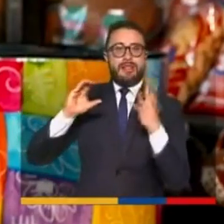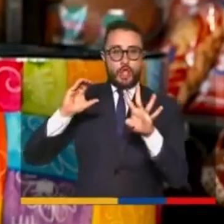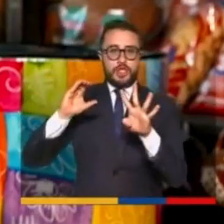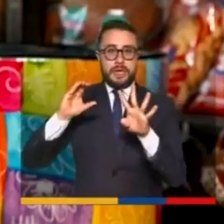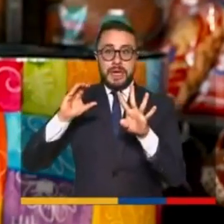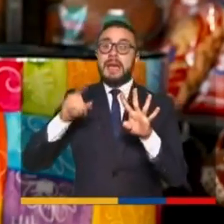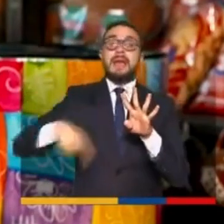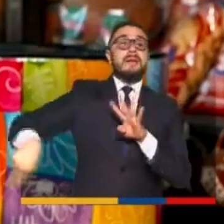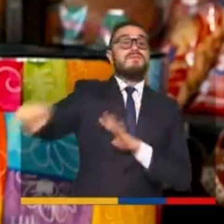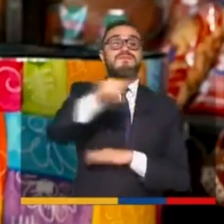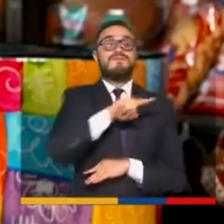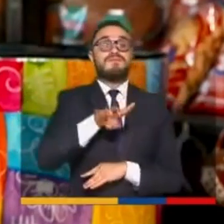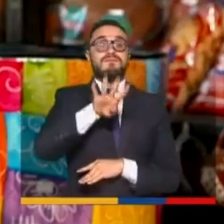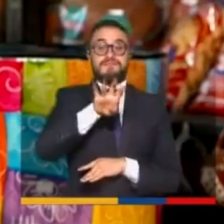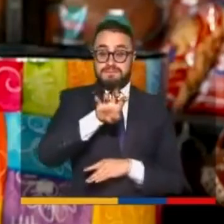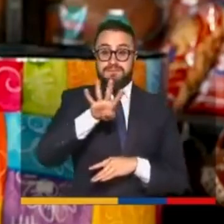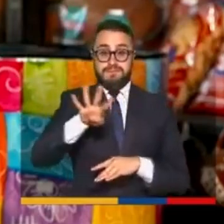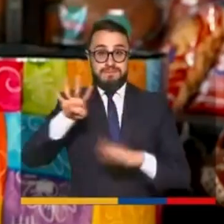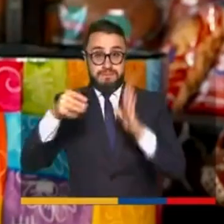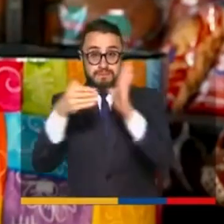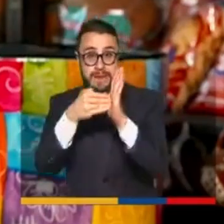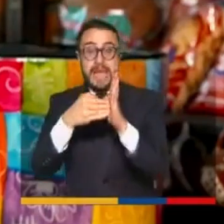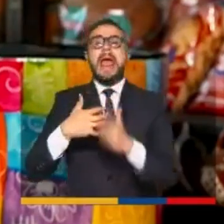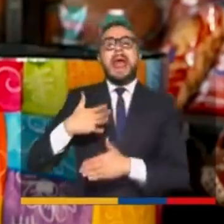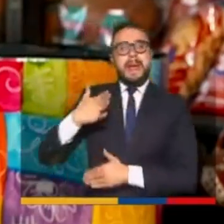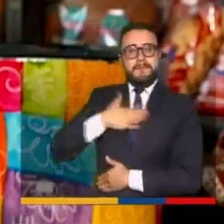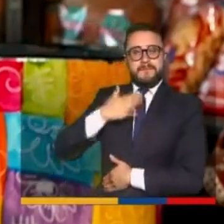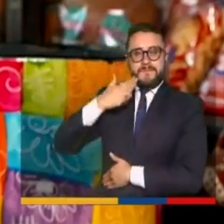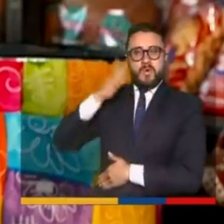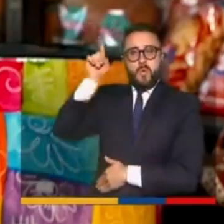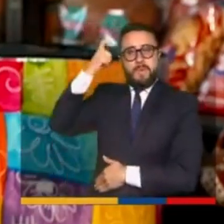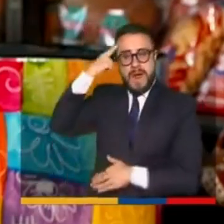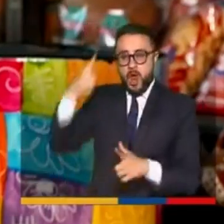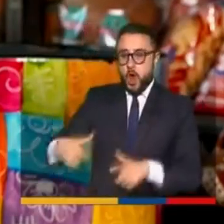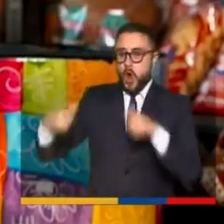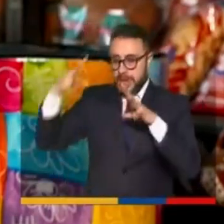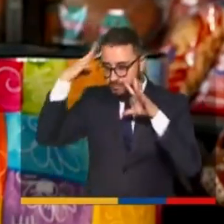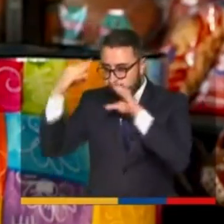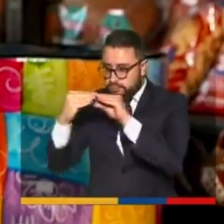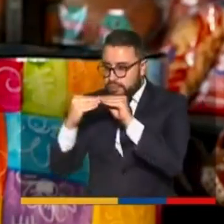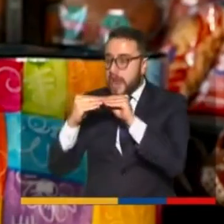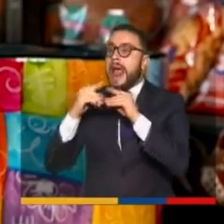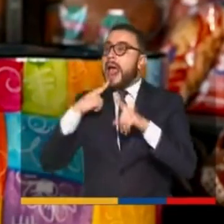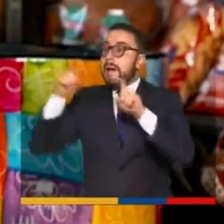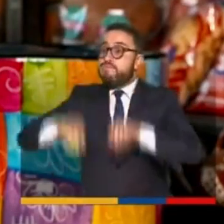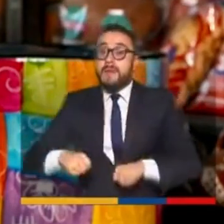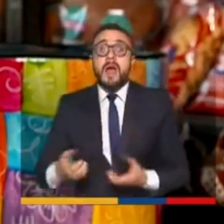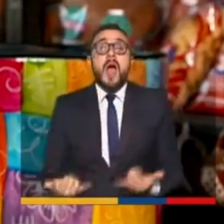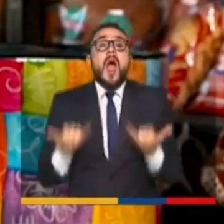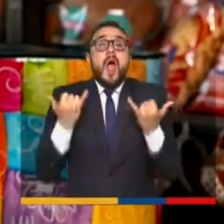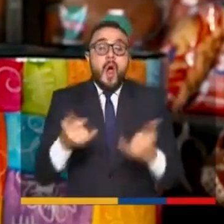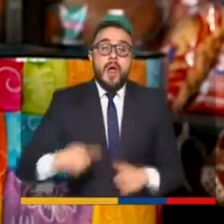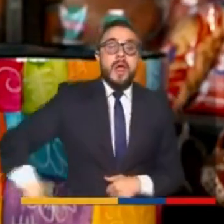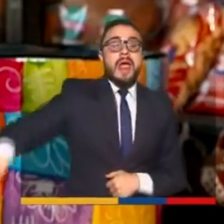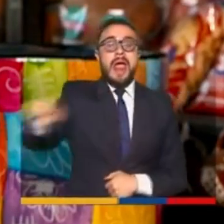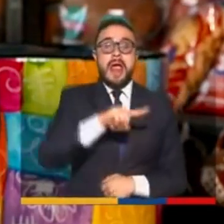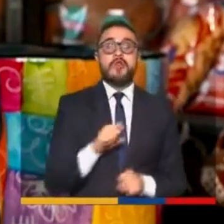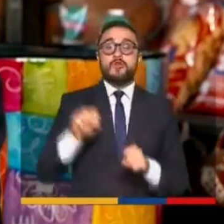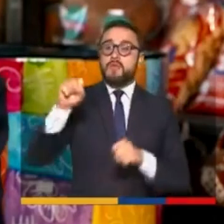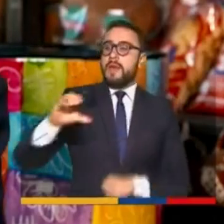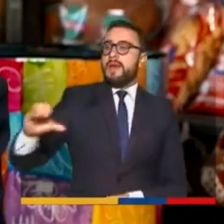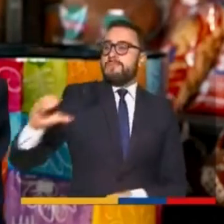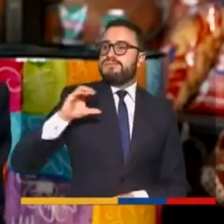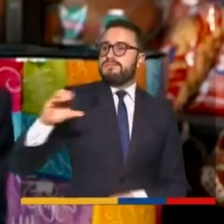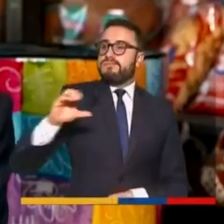244.000, que hoy, en virtud de este gobierno y del Congreso, pueden tener un mes